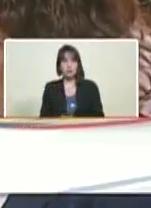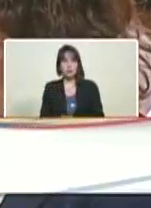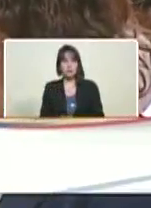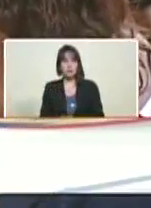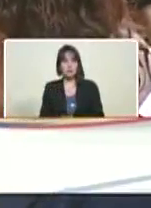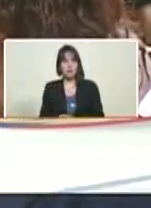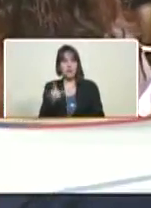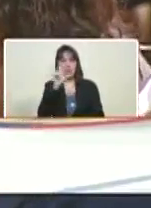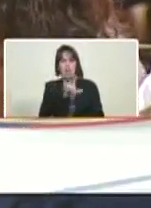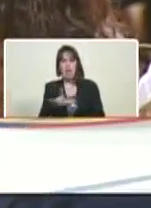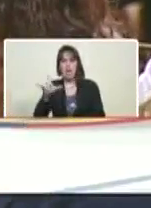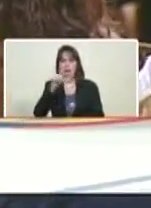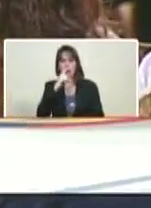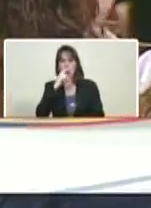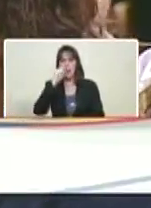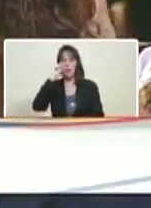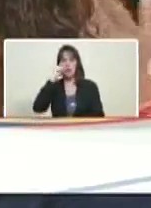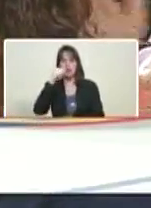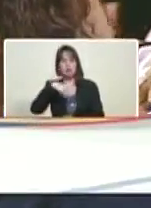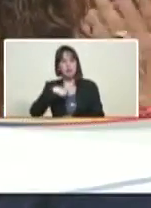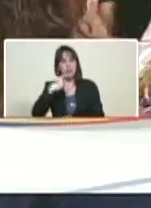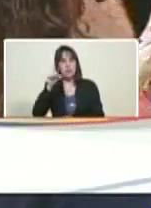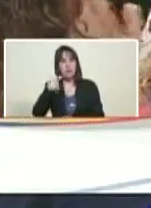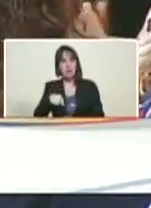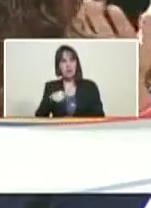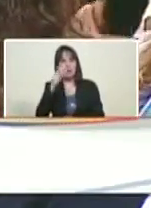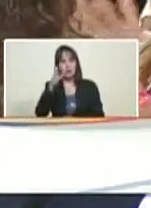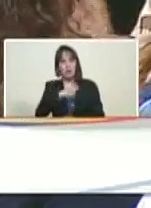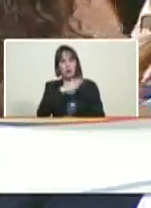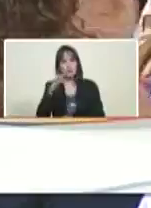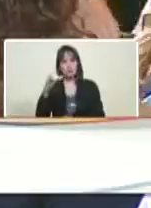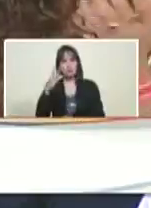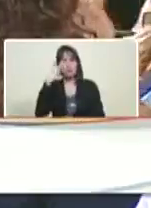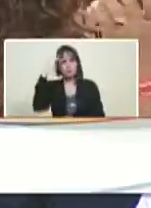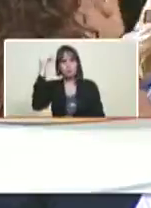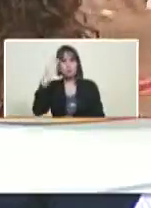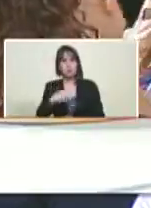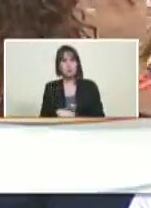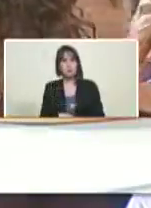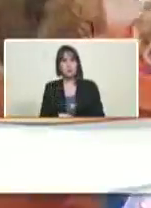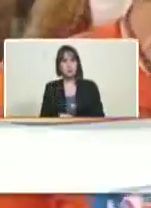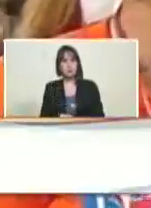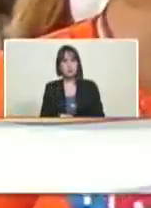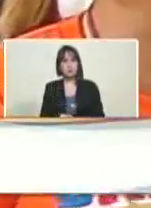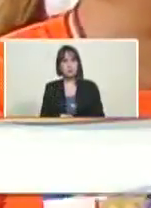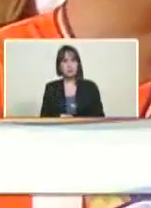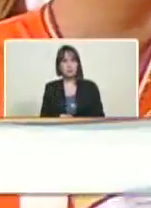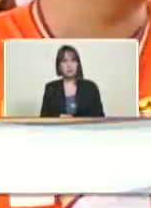Te amo también, mujer. Que Dios te bendiga.